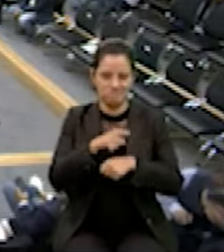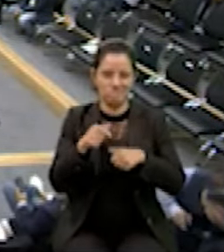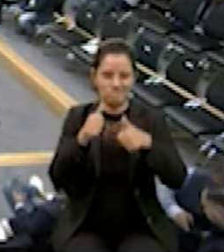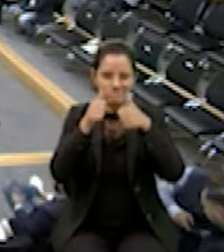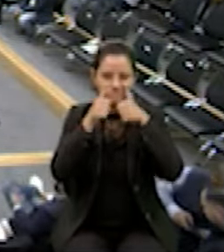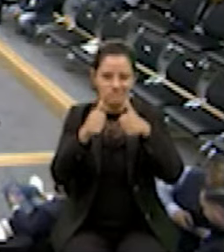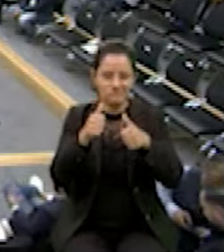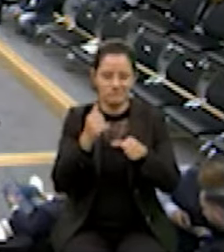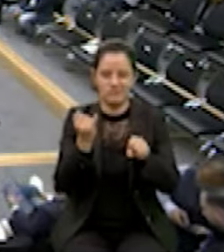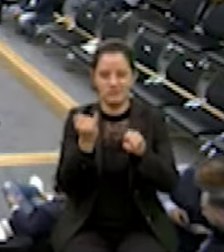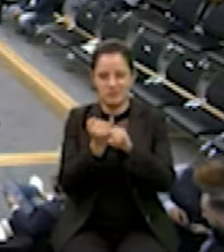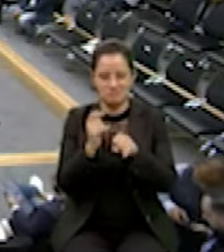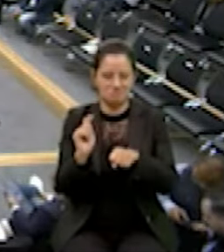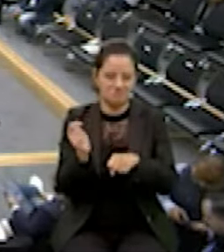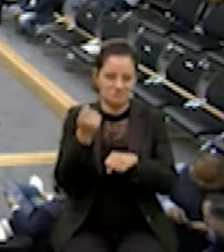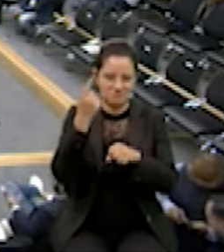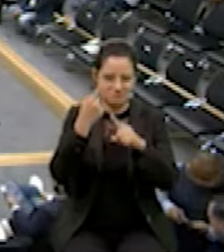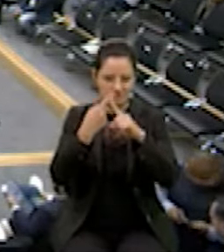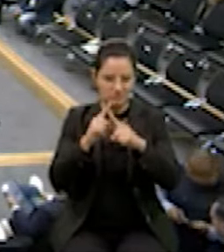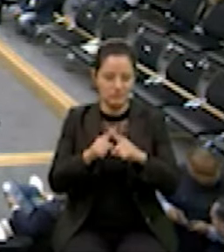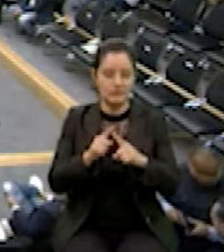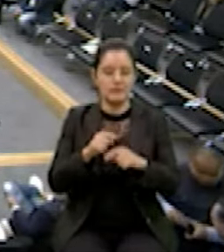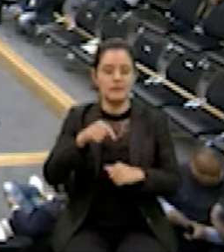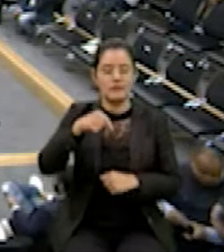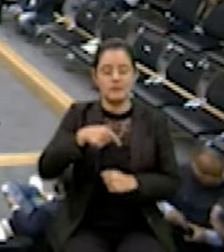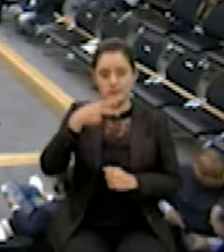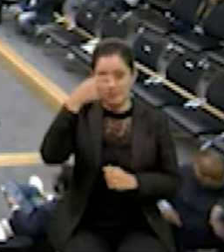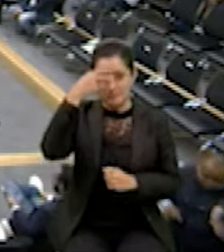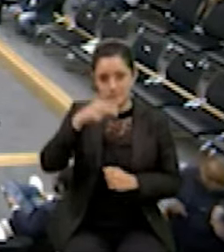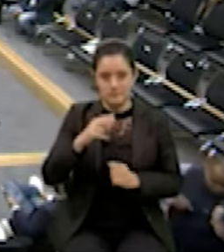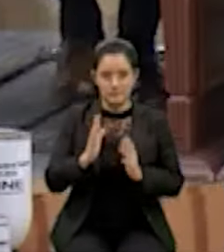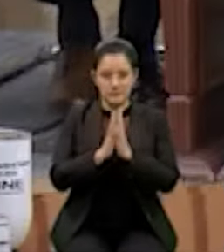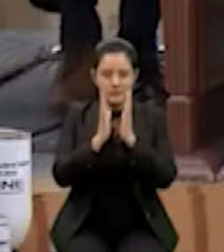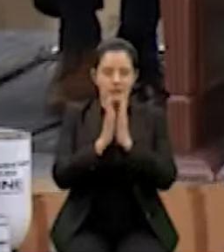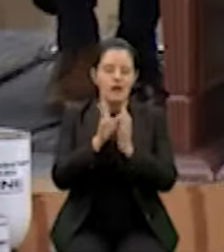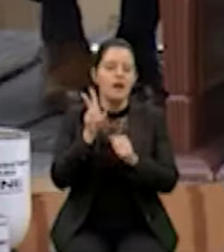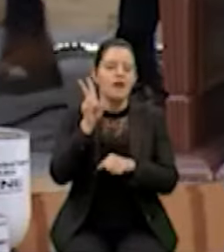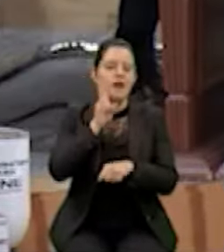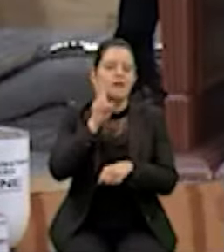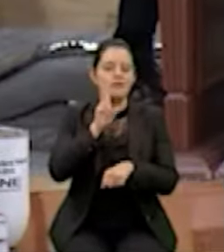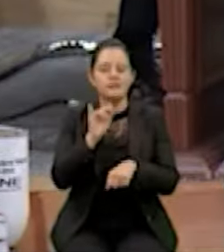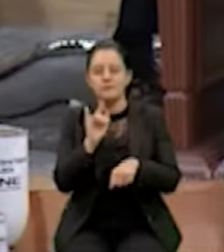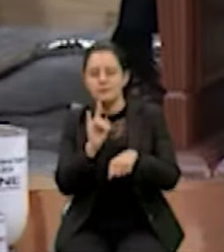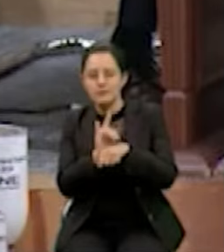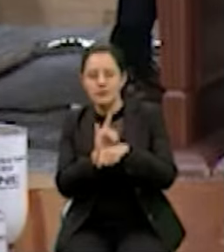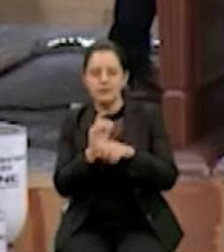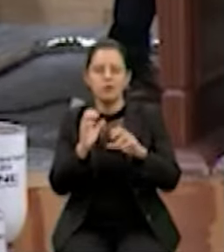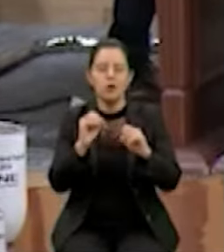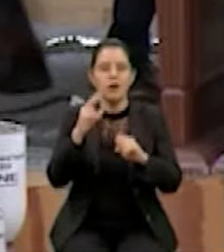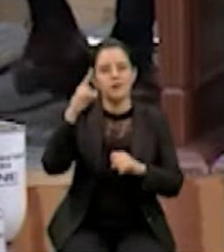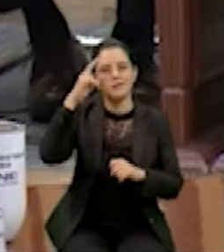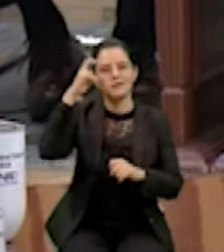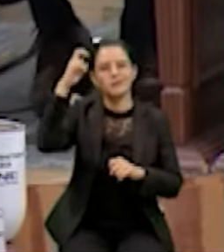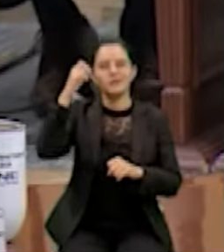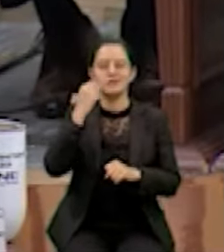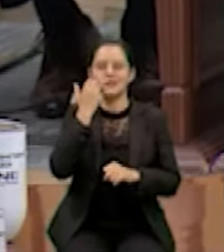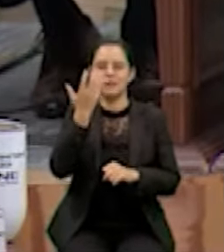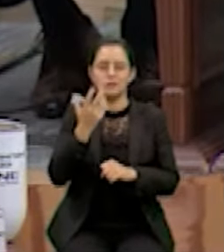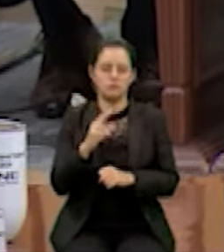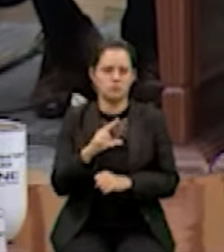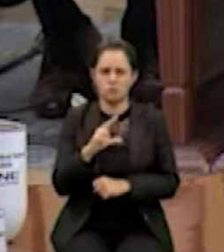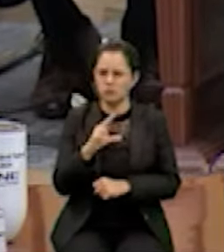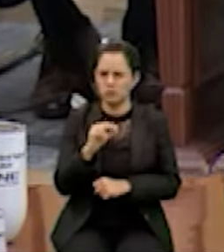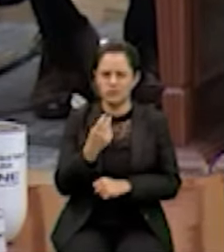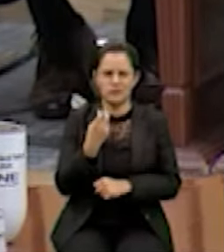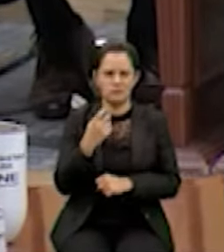sobre MC y su futuro candidato? Que bueno, pues básicamente dicen, ya se ha